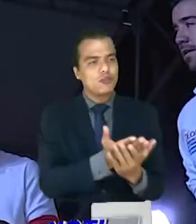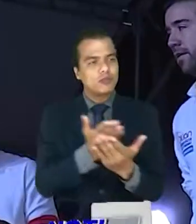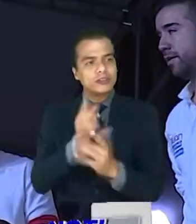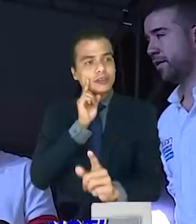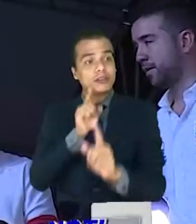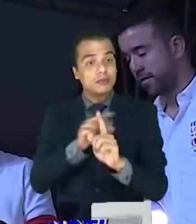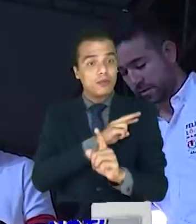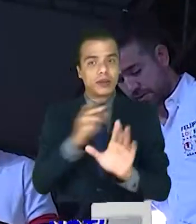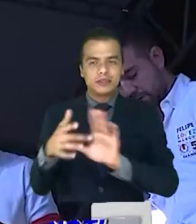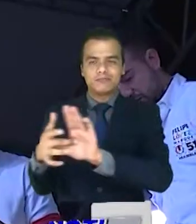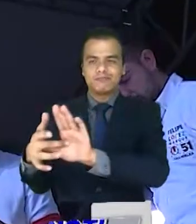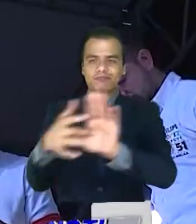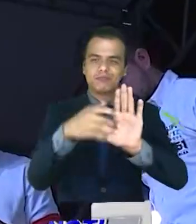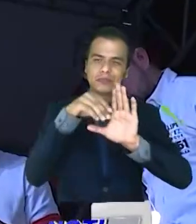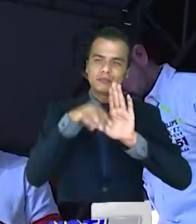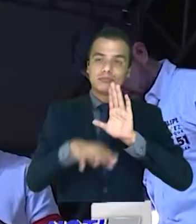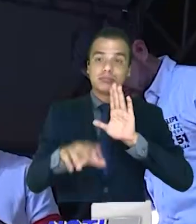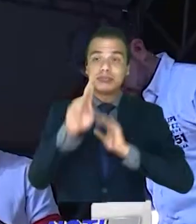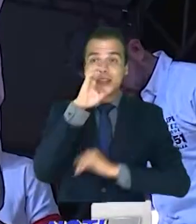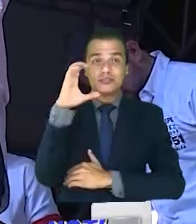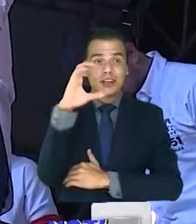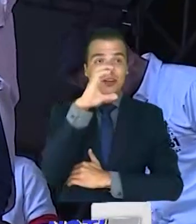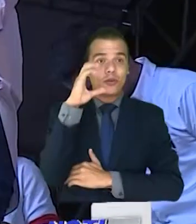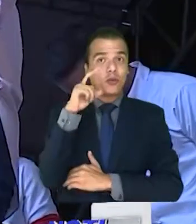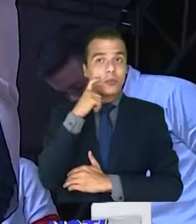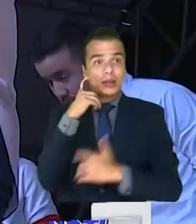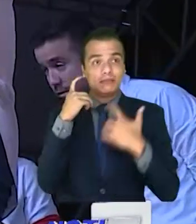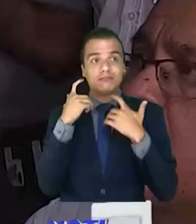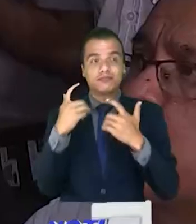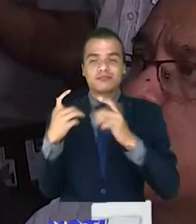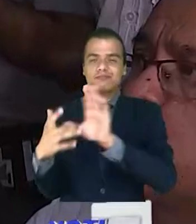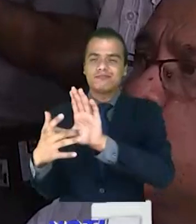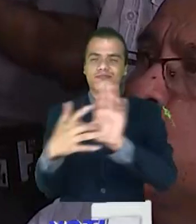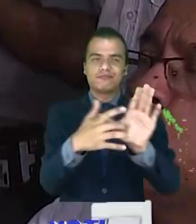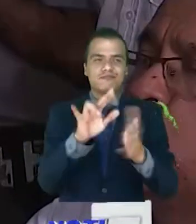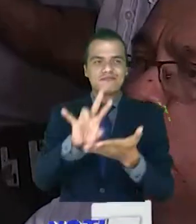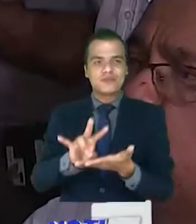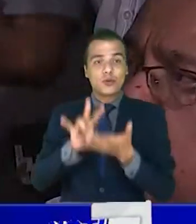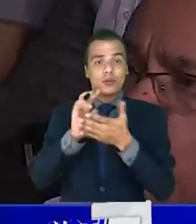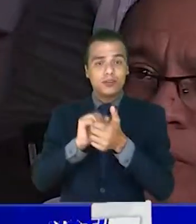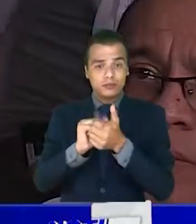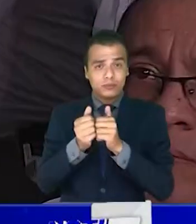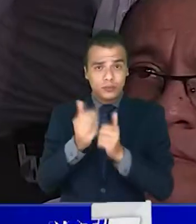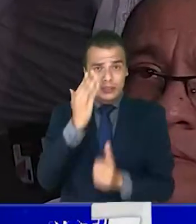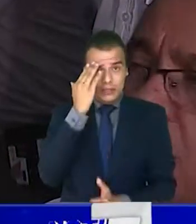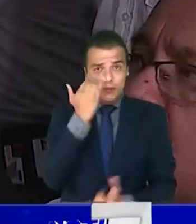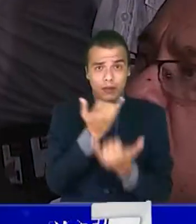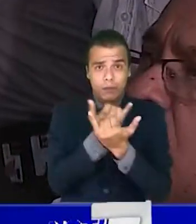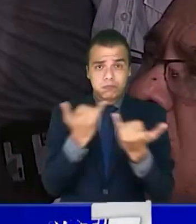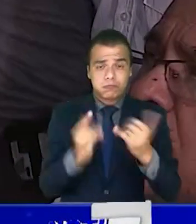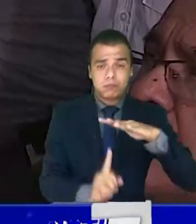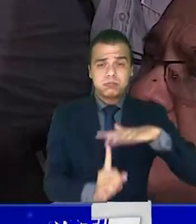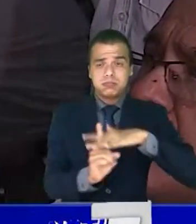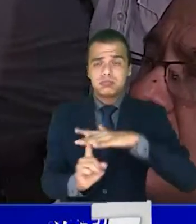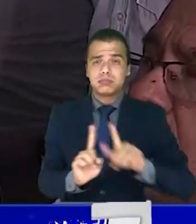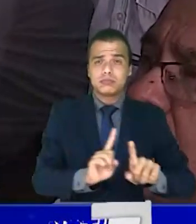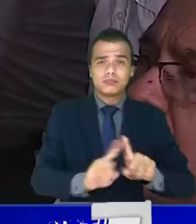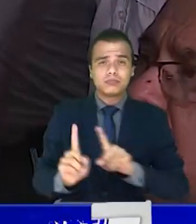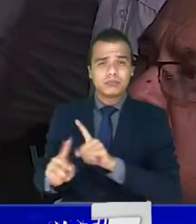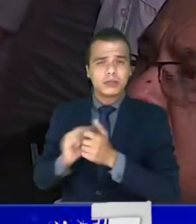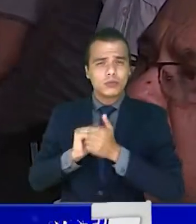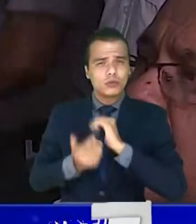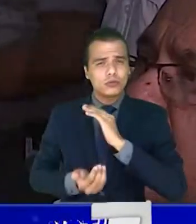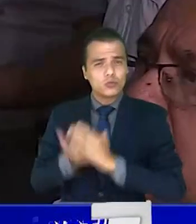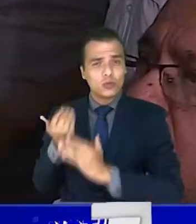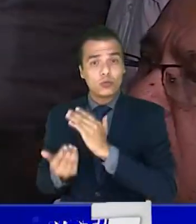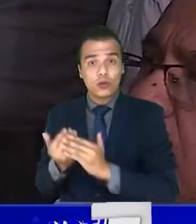desarrollar para ratificar al departamento como líder y potencia nacional deportiva. Hoy estamos diciendo que hay nuevos deportes, hay nuevas modalidades y